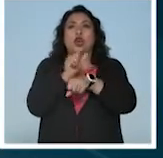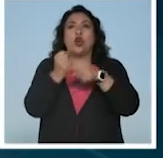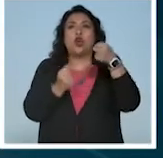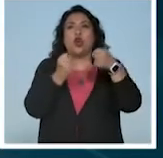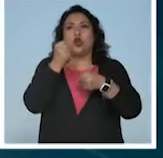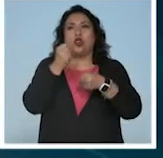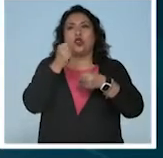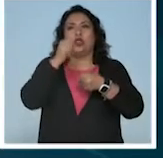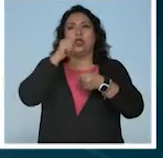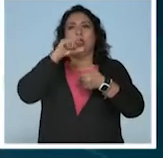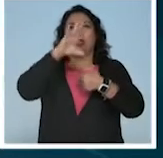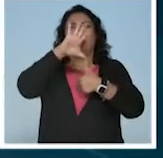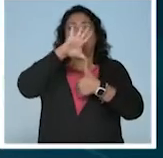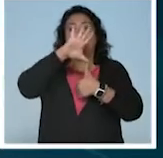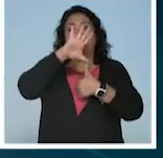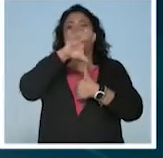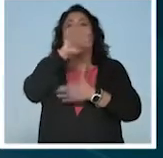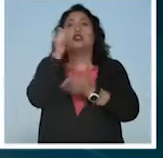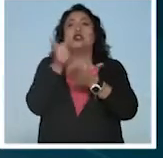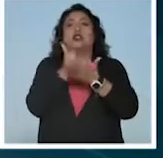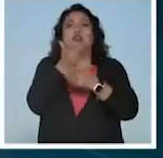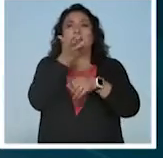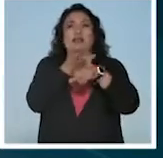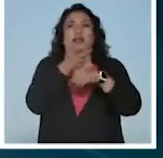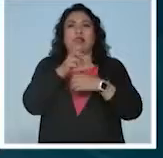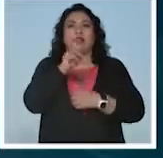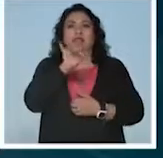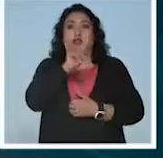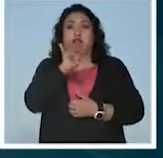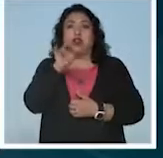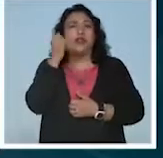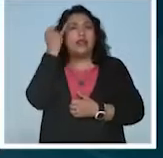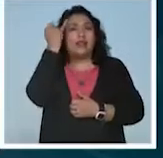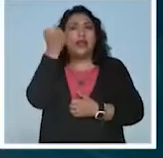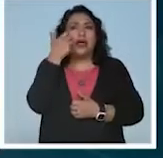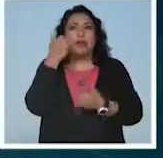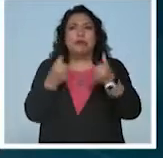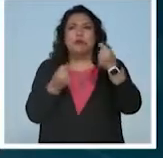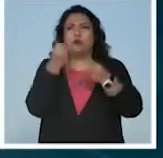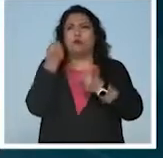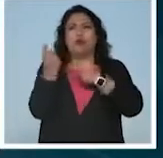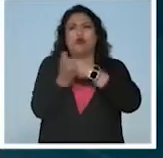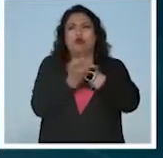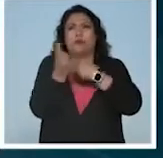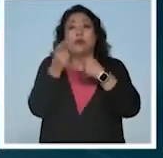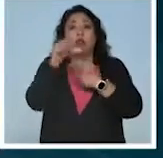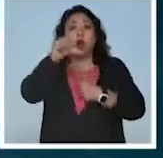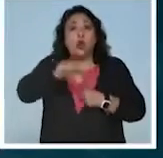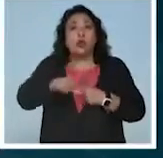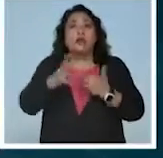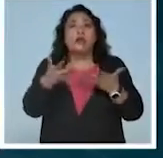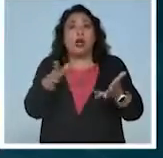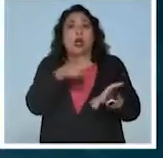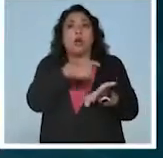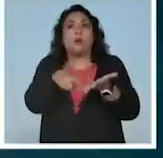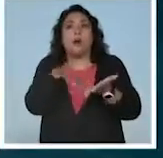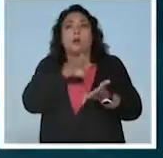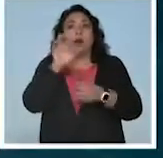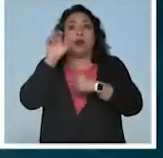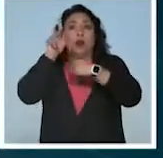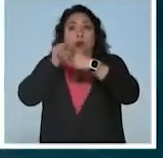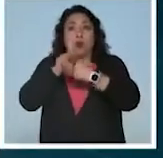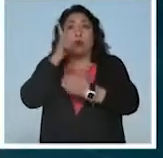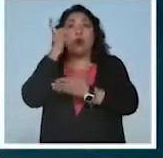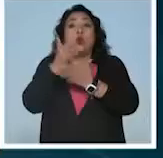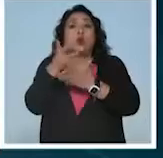en la ciudad de detroit en eeuu la idea principal es hacerlo un vehículo autónomo actualmente ya se puede adquirir en europa pero